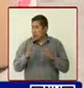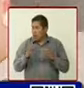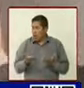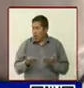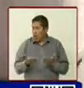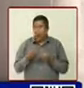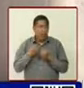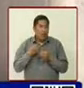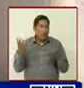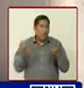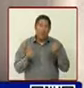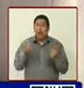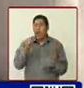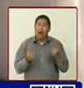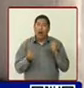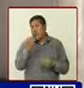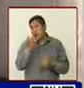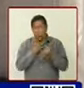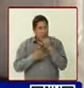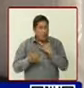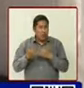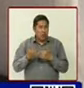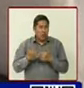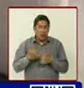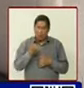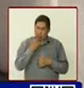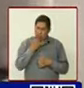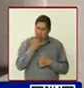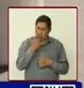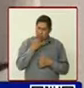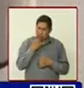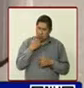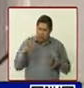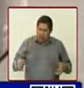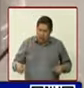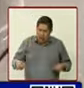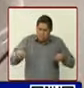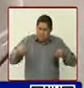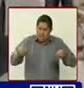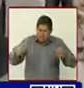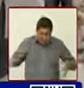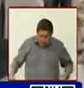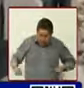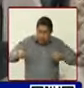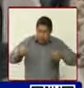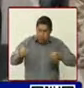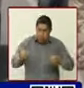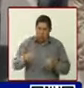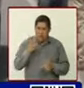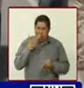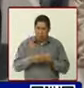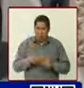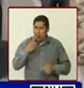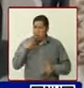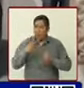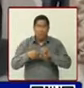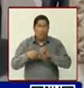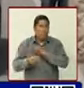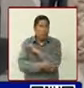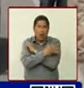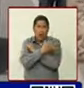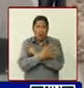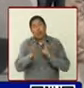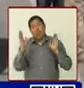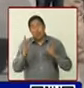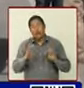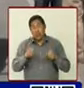existe varios vehículos que estaban llevando de manera irregular bidones de gasolina y diésel. En realidad, toda persona